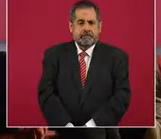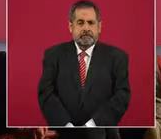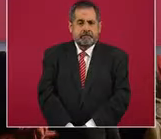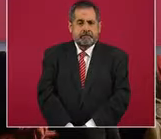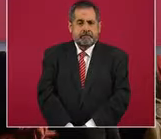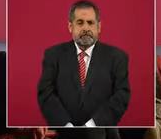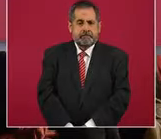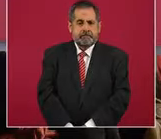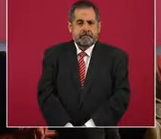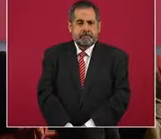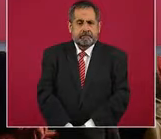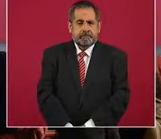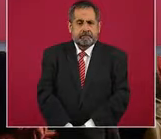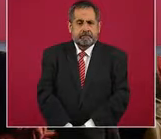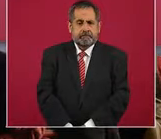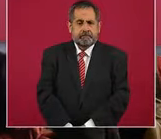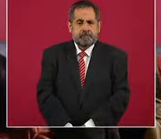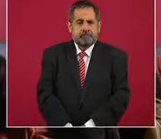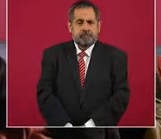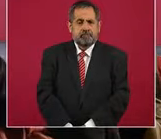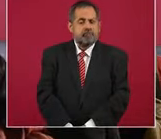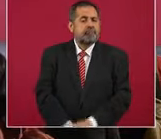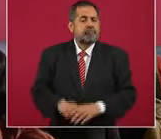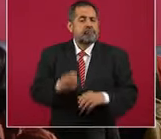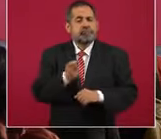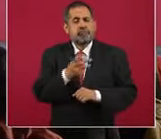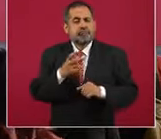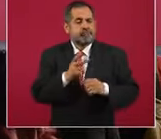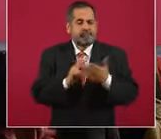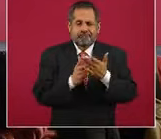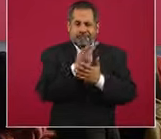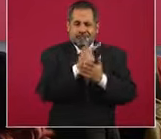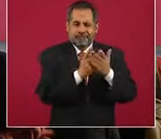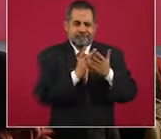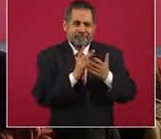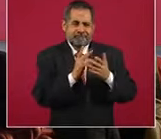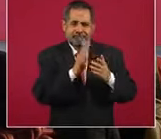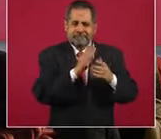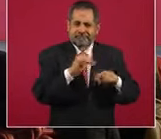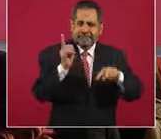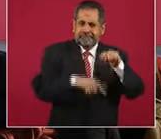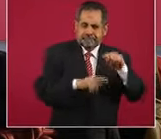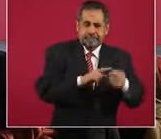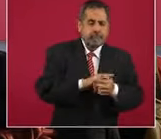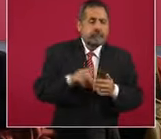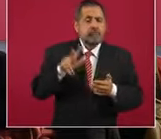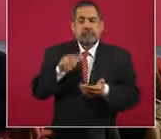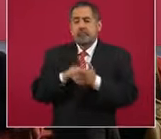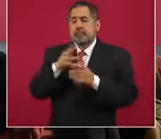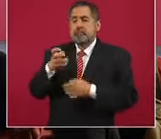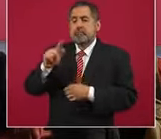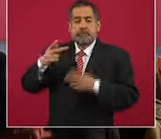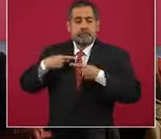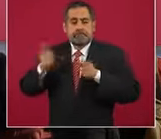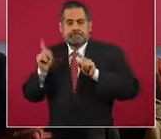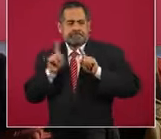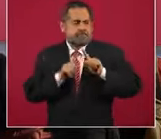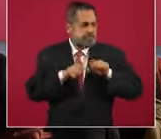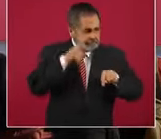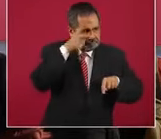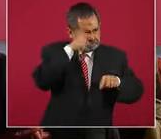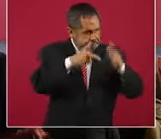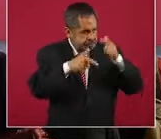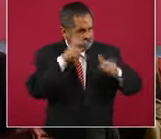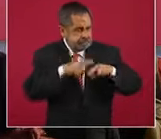adelante. Sobre erradicación de plantíos ilícitos, 8.470 hombres realizando